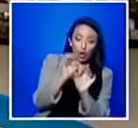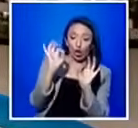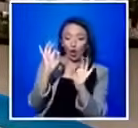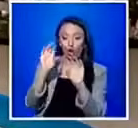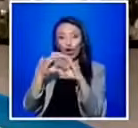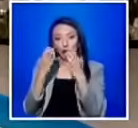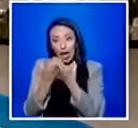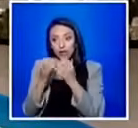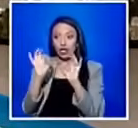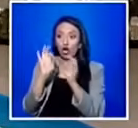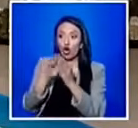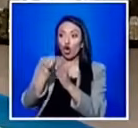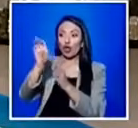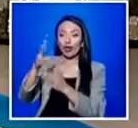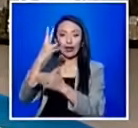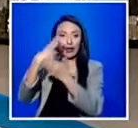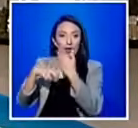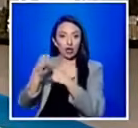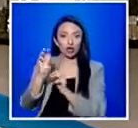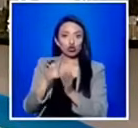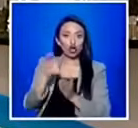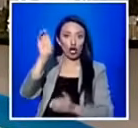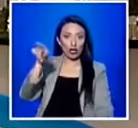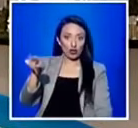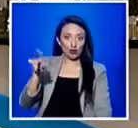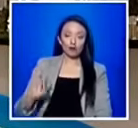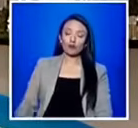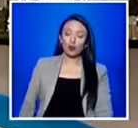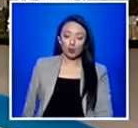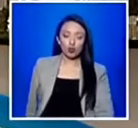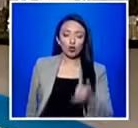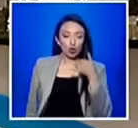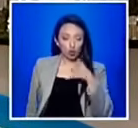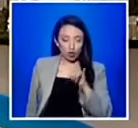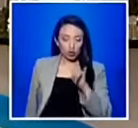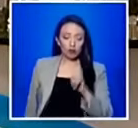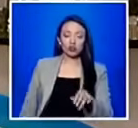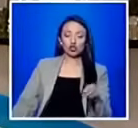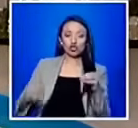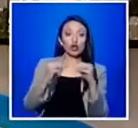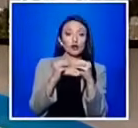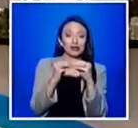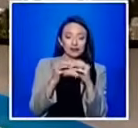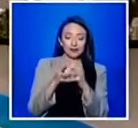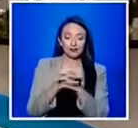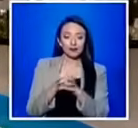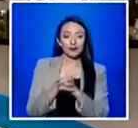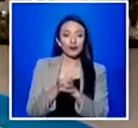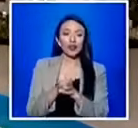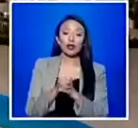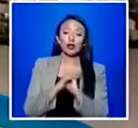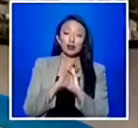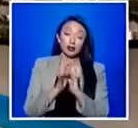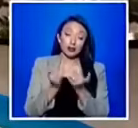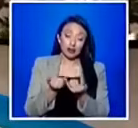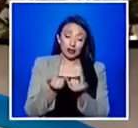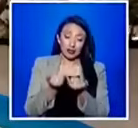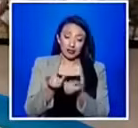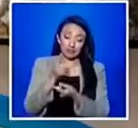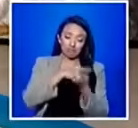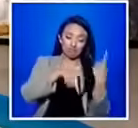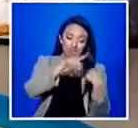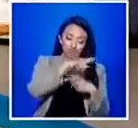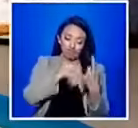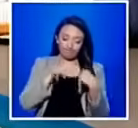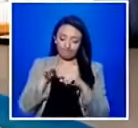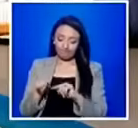dejar a sus hijos al colegio. Y gracias también. Sigue en sintonía de Televistazo en la comunidad. Y bueno, ahora lamentablemente tenemos que volver